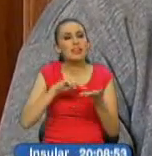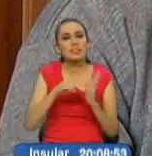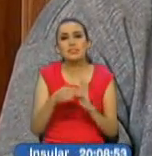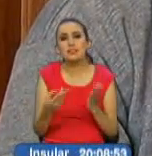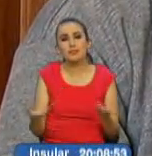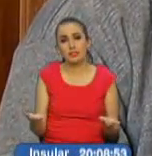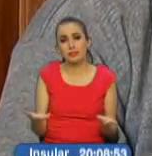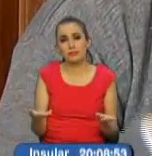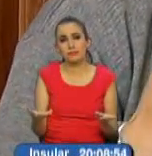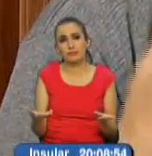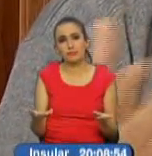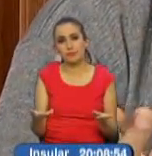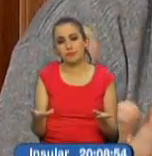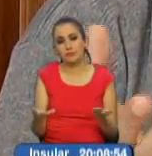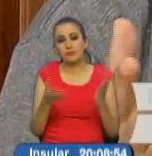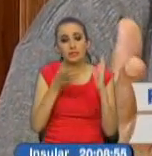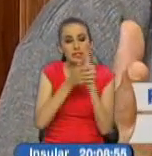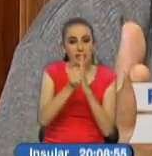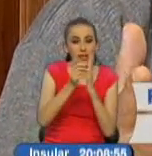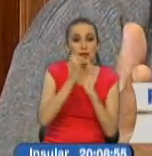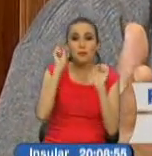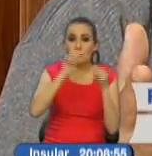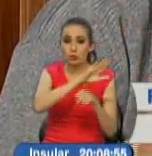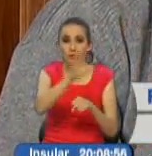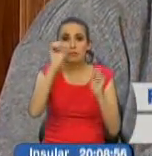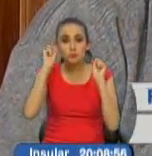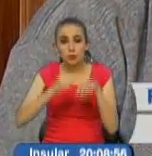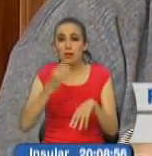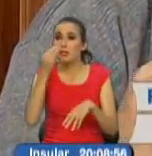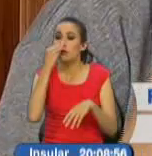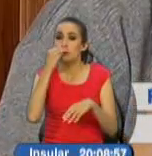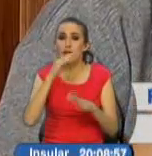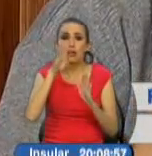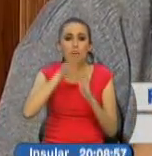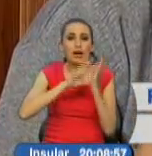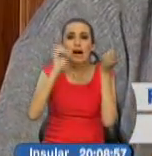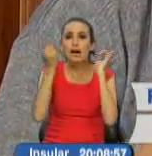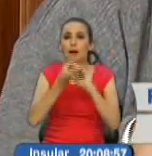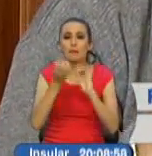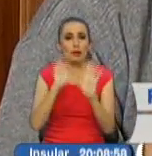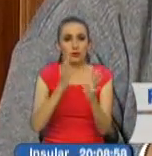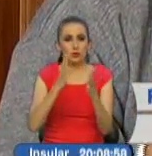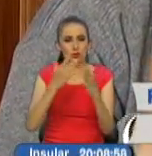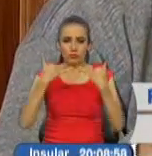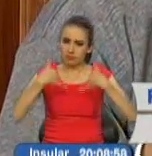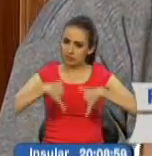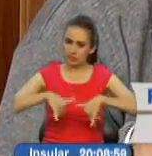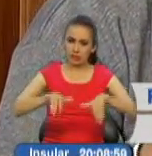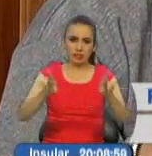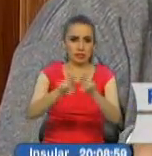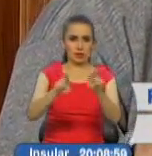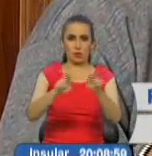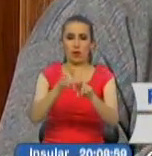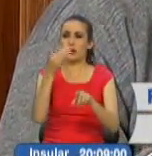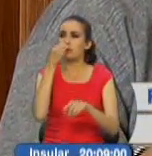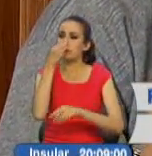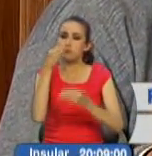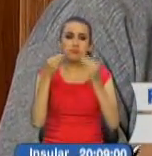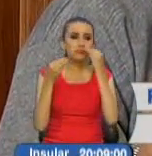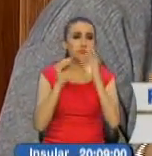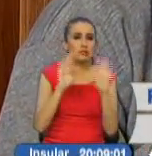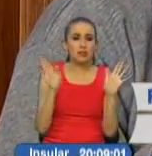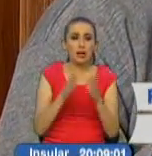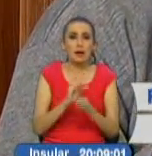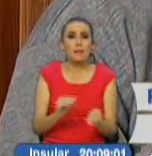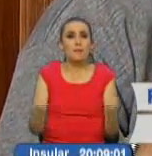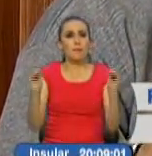que las capacidades de consumo de los ecuatorianos no se han modificado, que se mantienen y además que son las más o